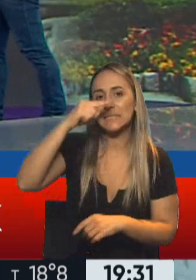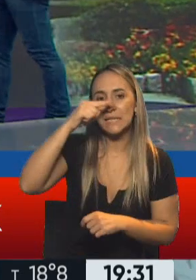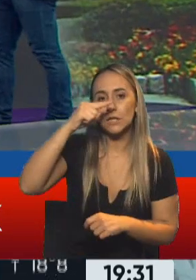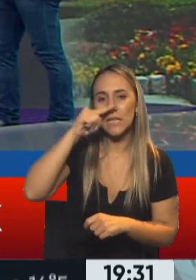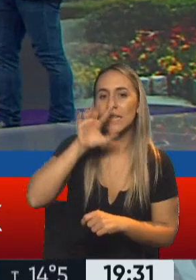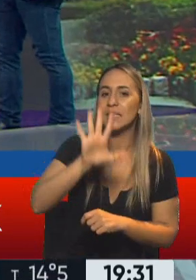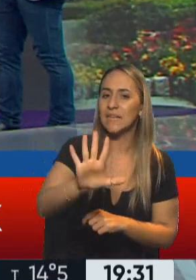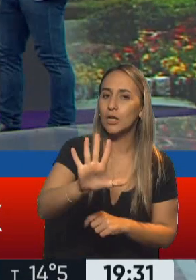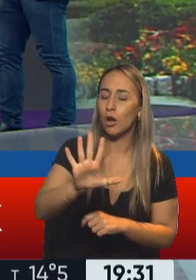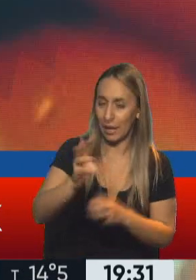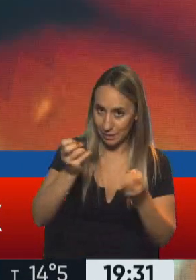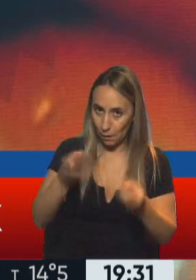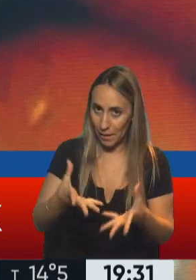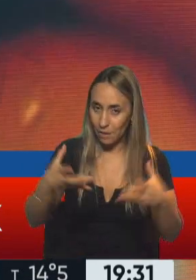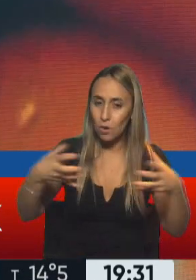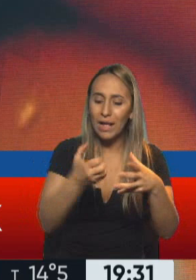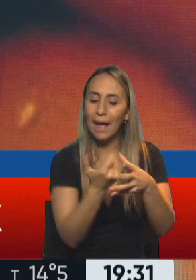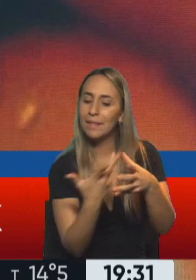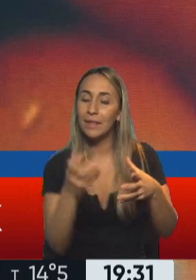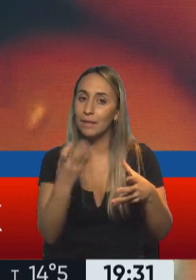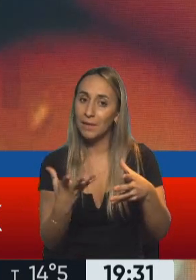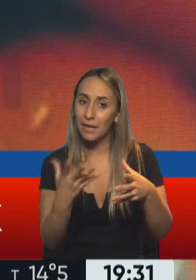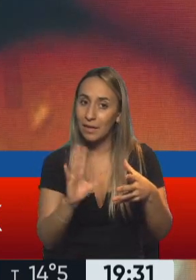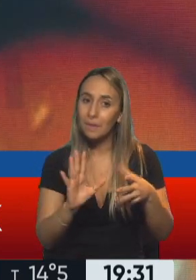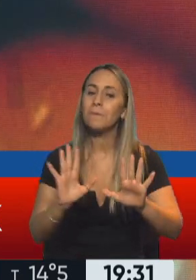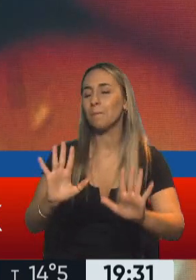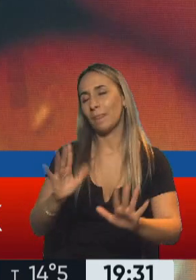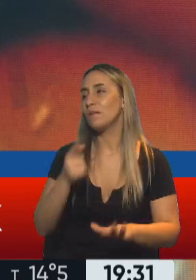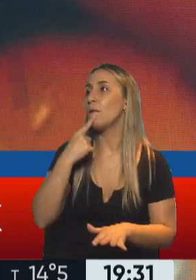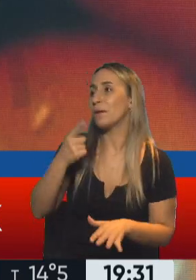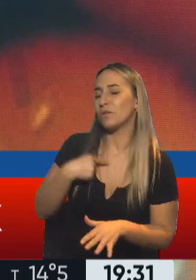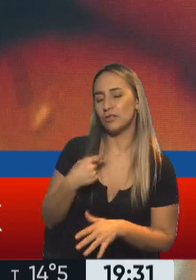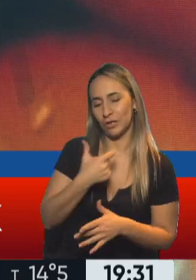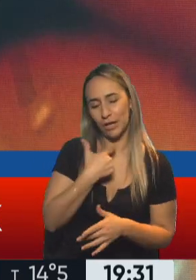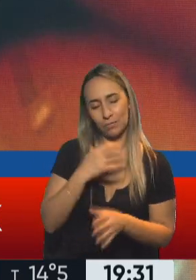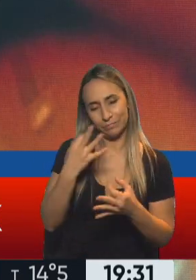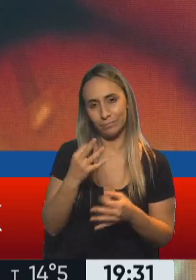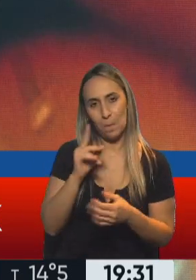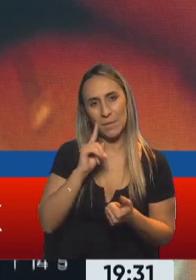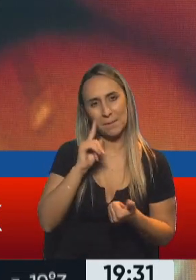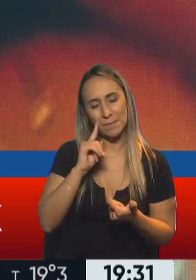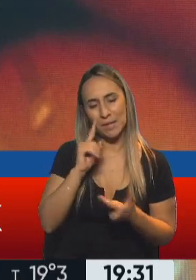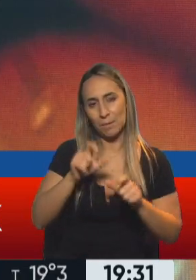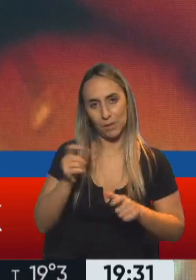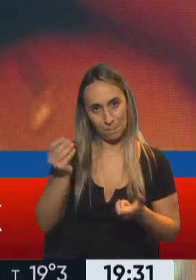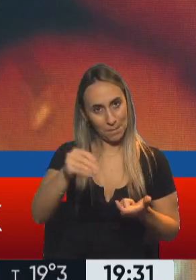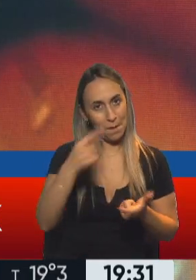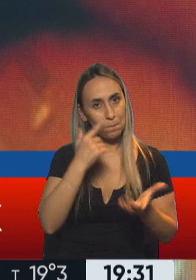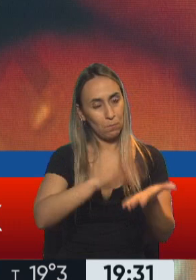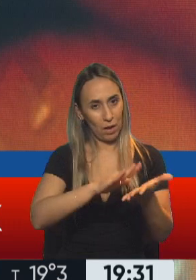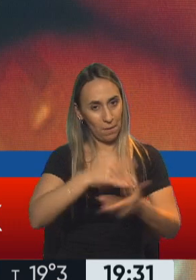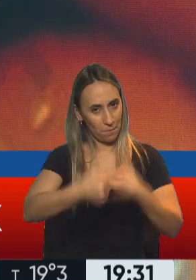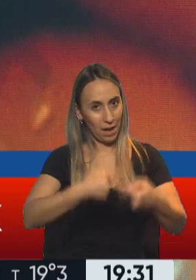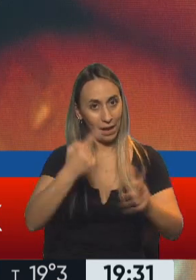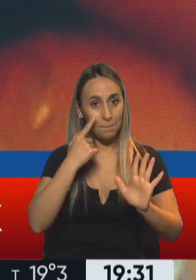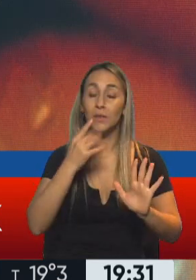0 sí es una muestra. Si usted me dice que yo quiero y yo quiero unos miles más. Claro. Pero por eso estas drogas se